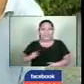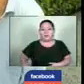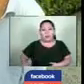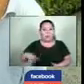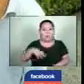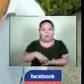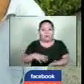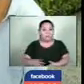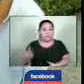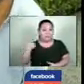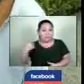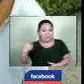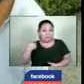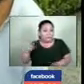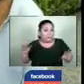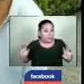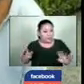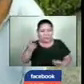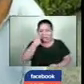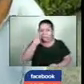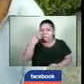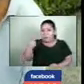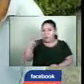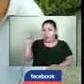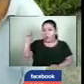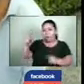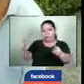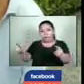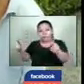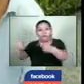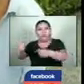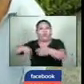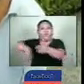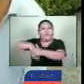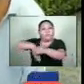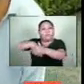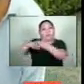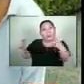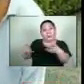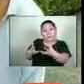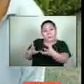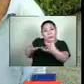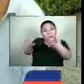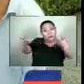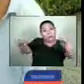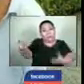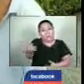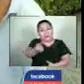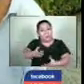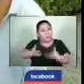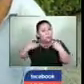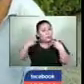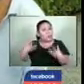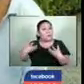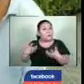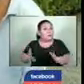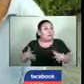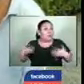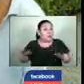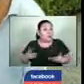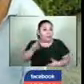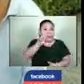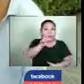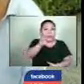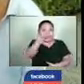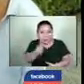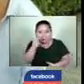haciendo caso. Incluso que acabamos de ver un partido donde el estadio estaba súper saturado de personas. En 15